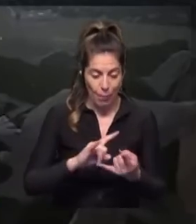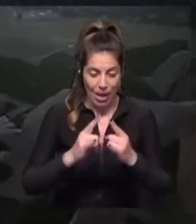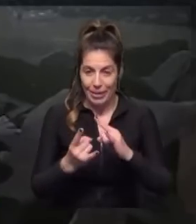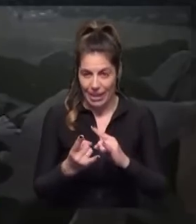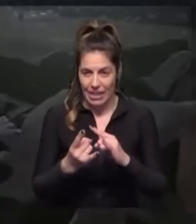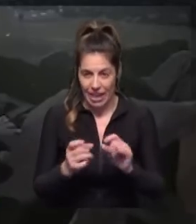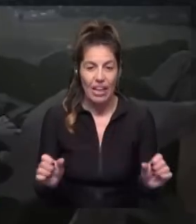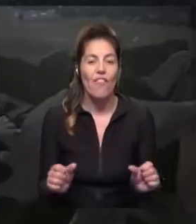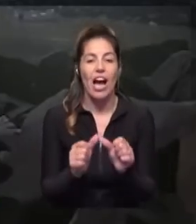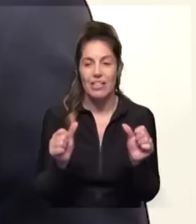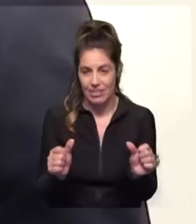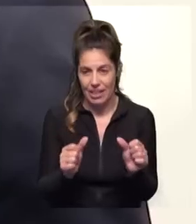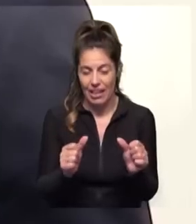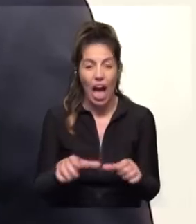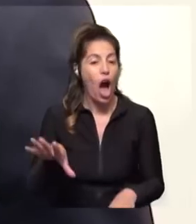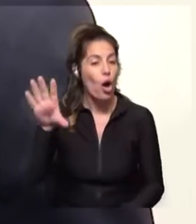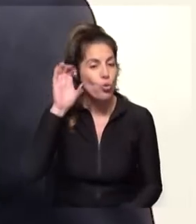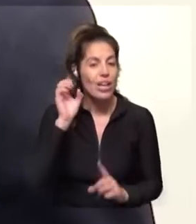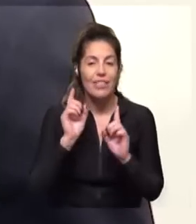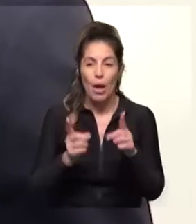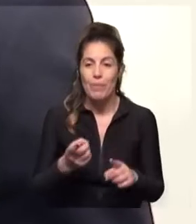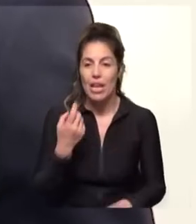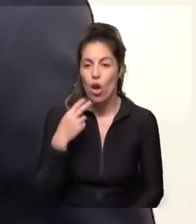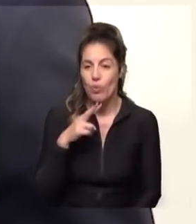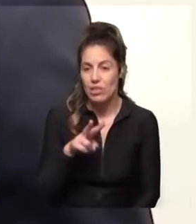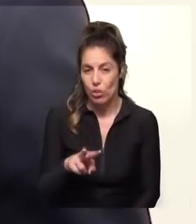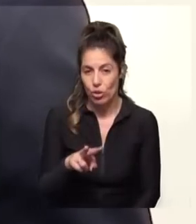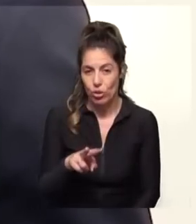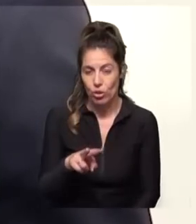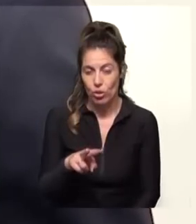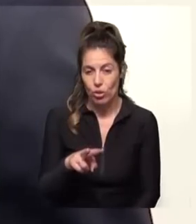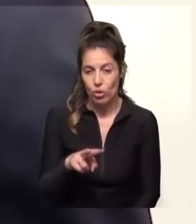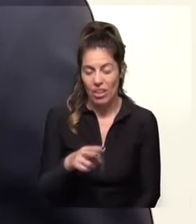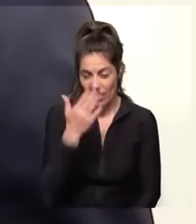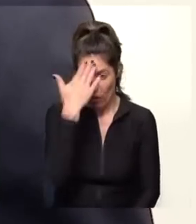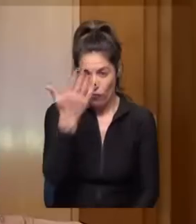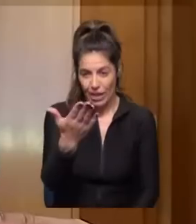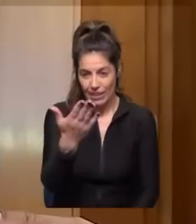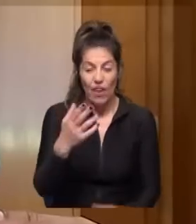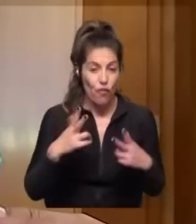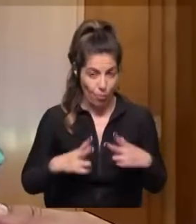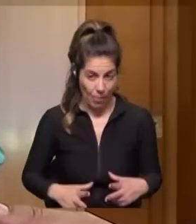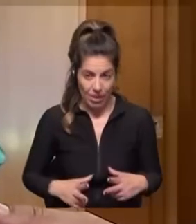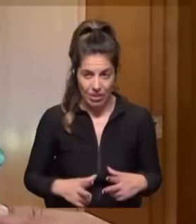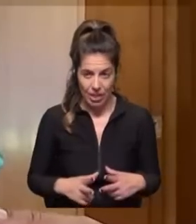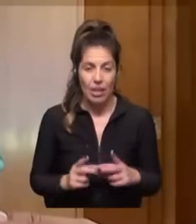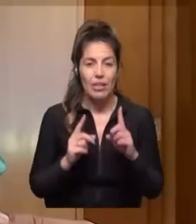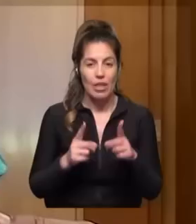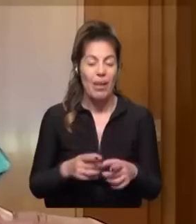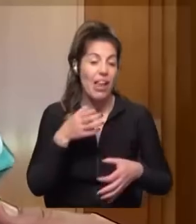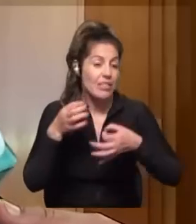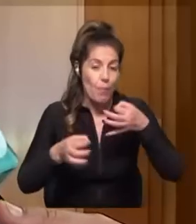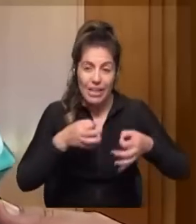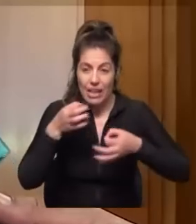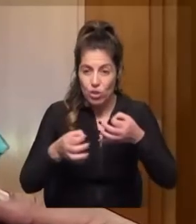que nos van a llevar a escuchar también la visión de del frente amplio formalmente y las